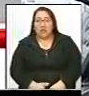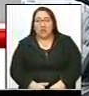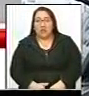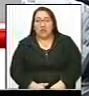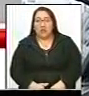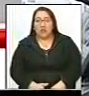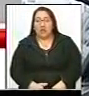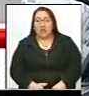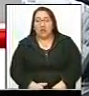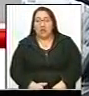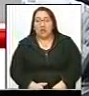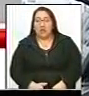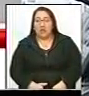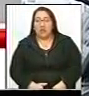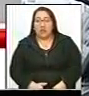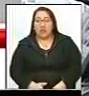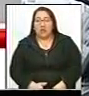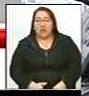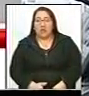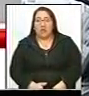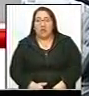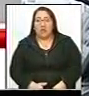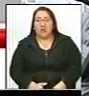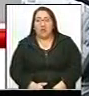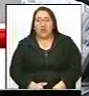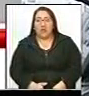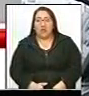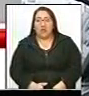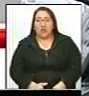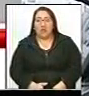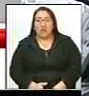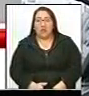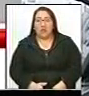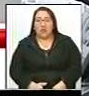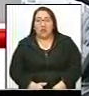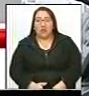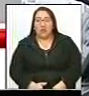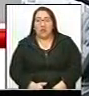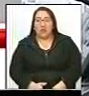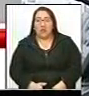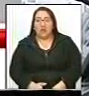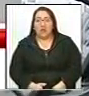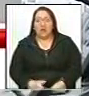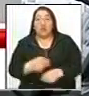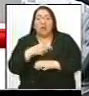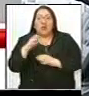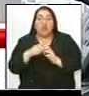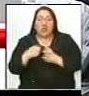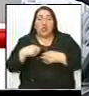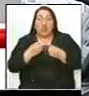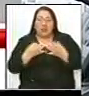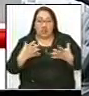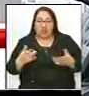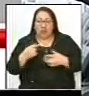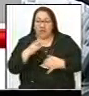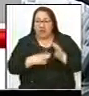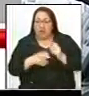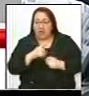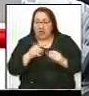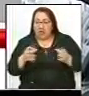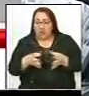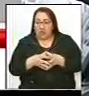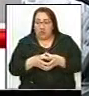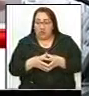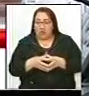El proyecto tiene varios componentes y se estructura el financiamiento de cada componente,